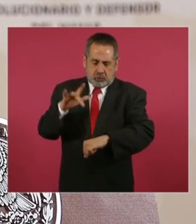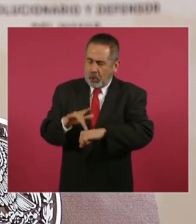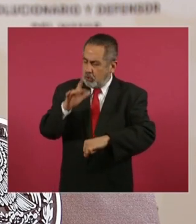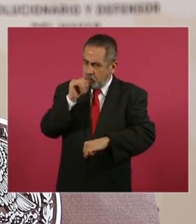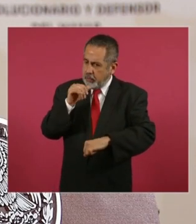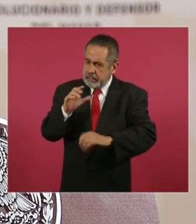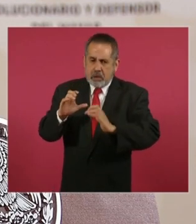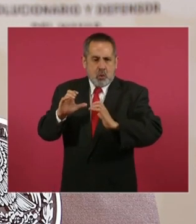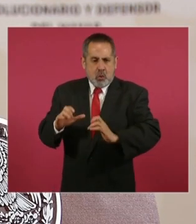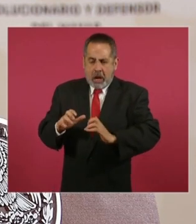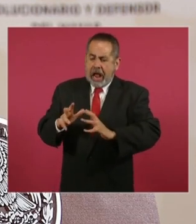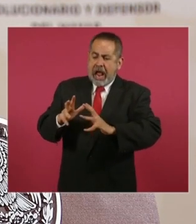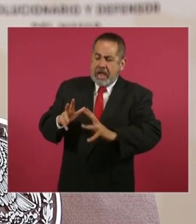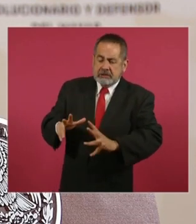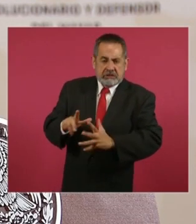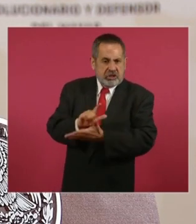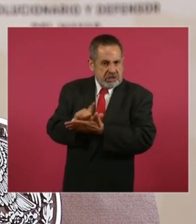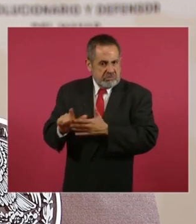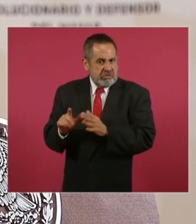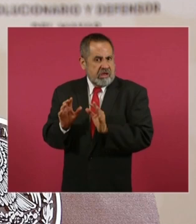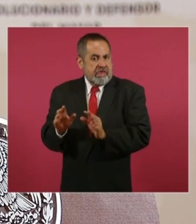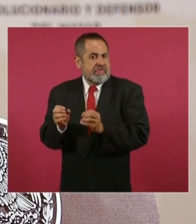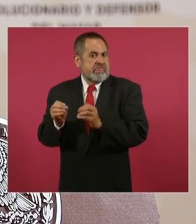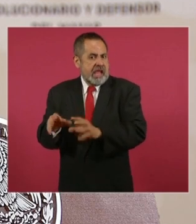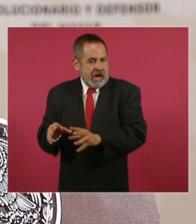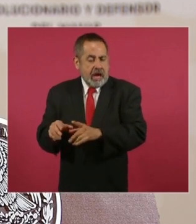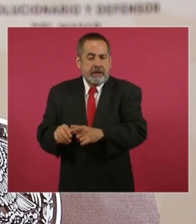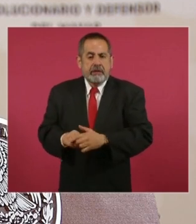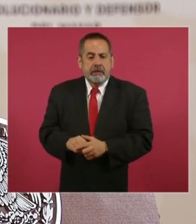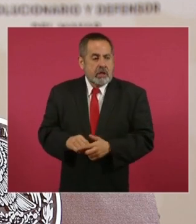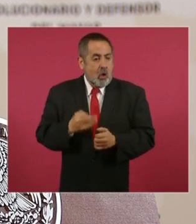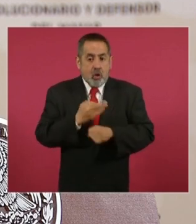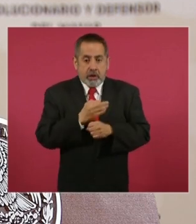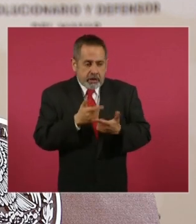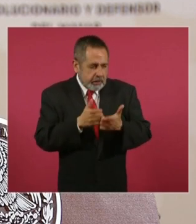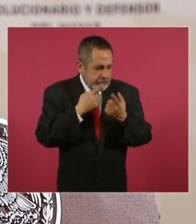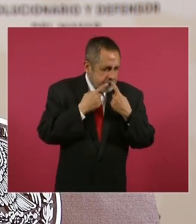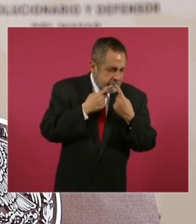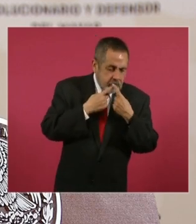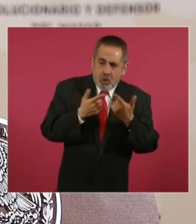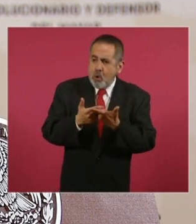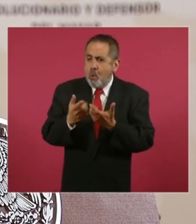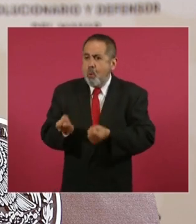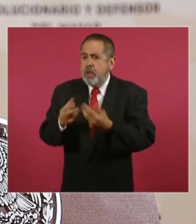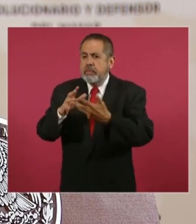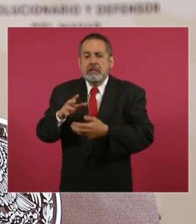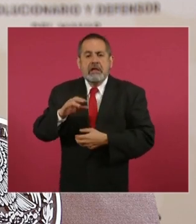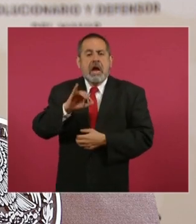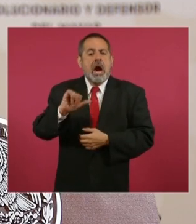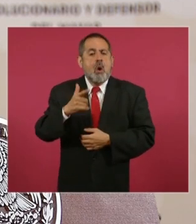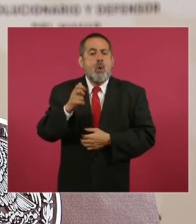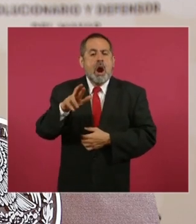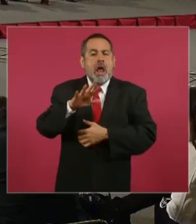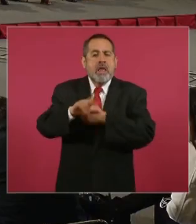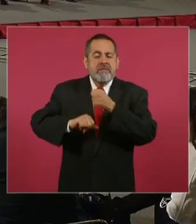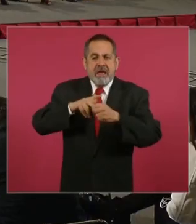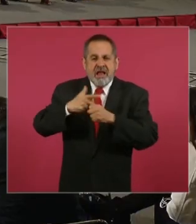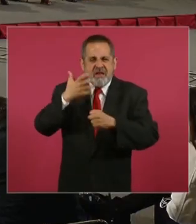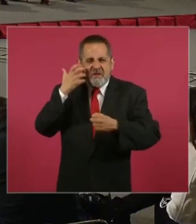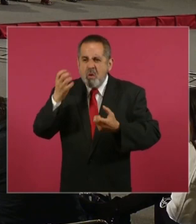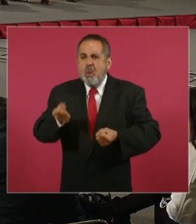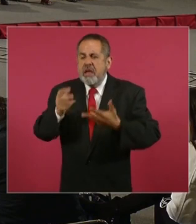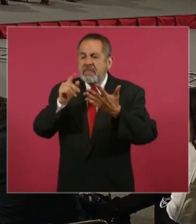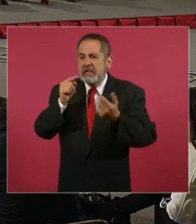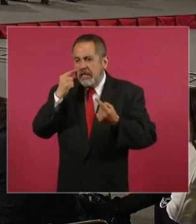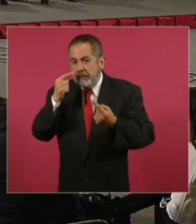preparando, junto con un grupo de académicos, el conteo estimativo de poblaciones del jaguar de México. Ajá, que es